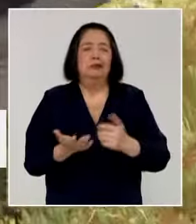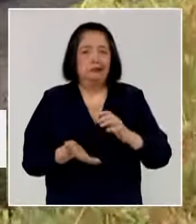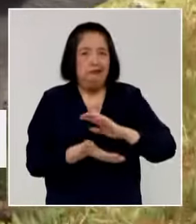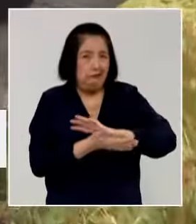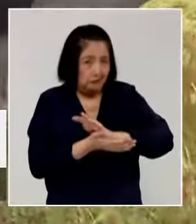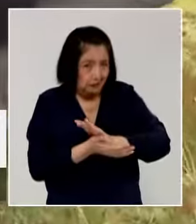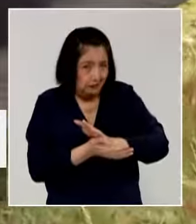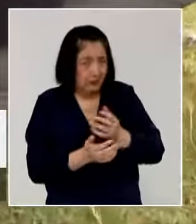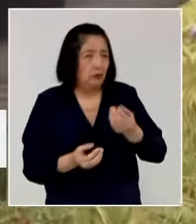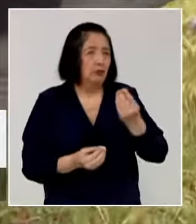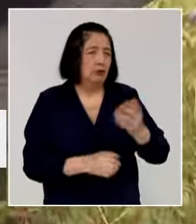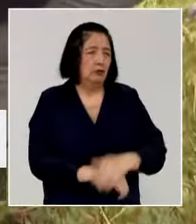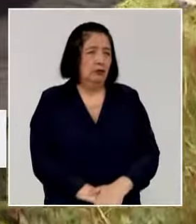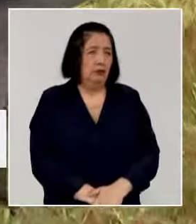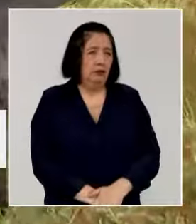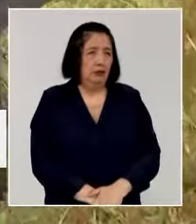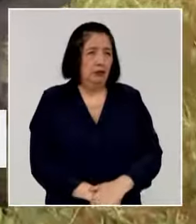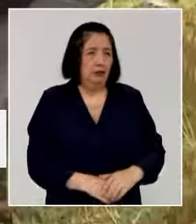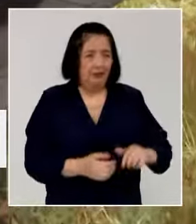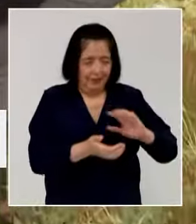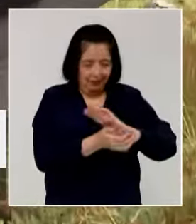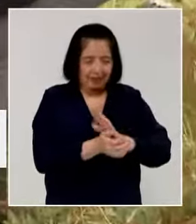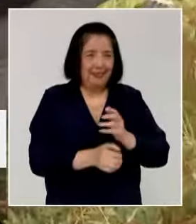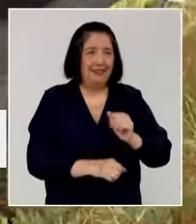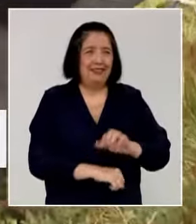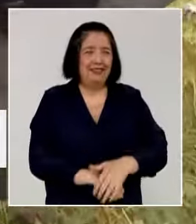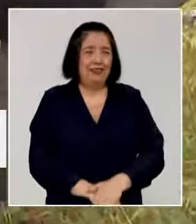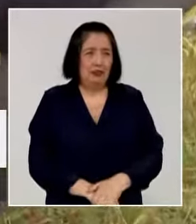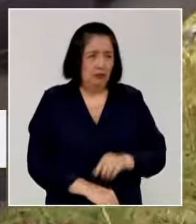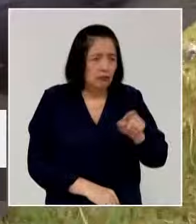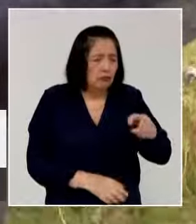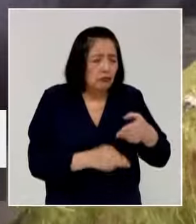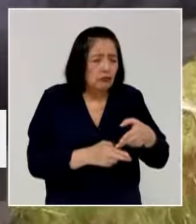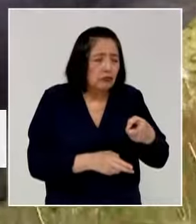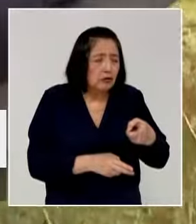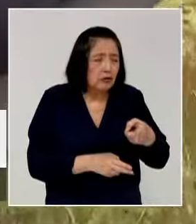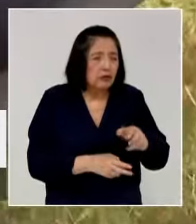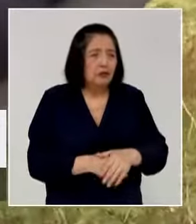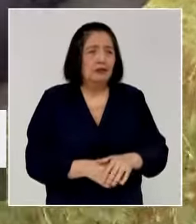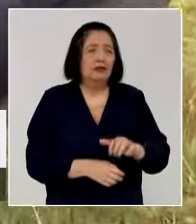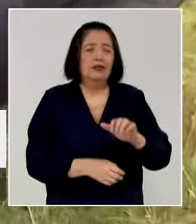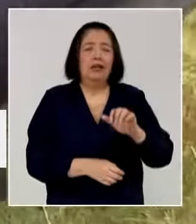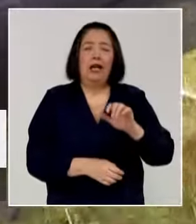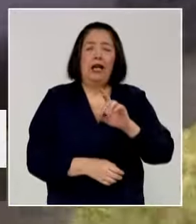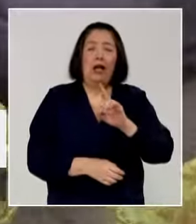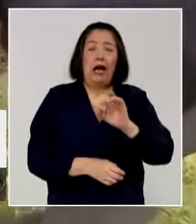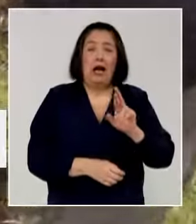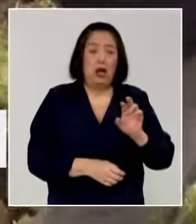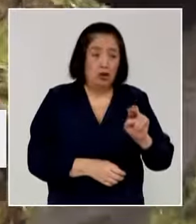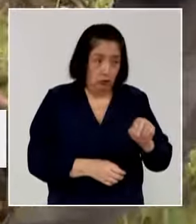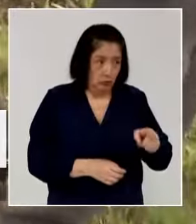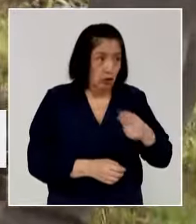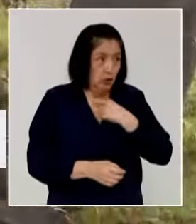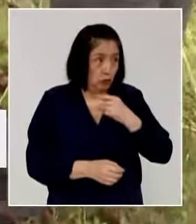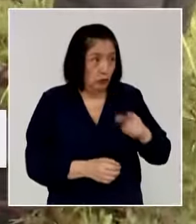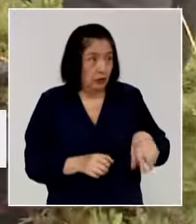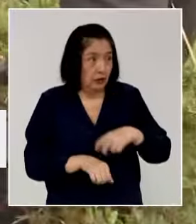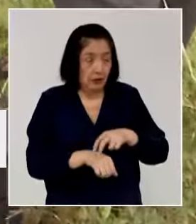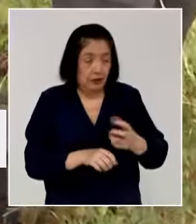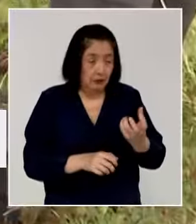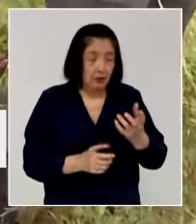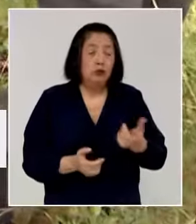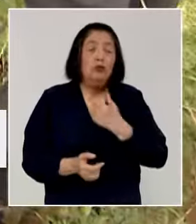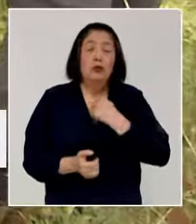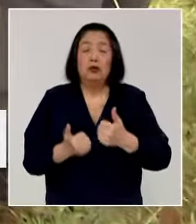quesito? ¿Con qué comes? Con quesito. ¿No? ¿Tú cuál es tu nombre? Aarón. Aarón, ¿y a ti también te gusta la papa? ¿Cuál de las papas